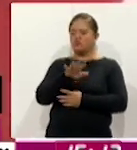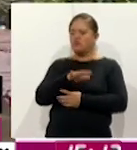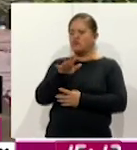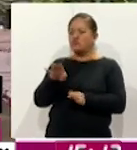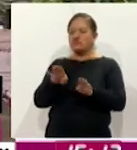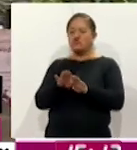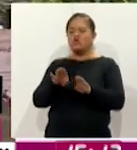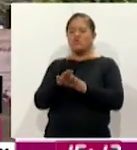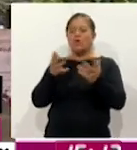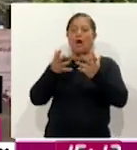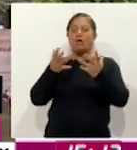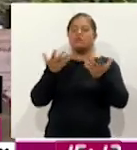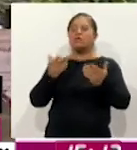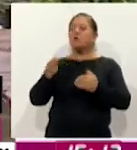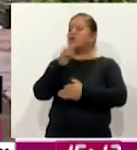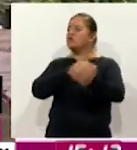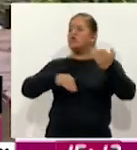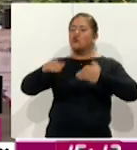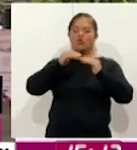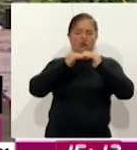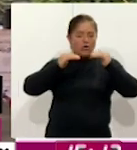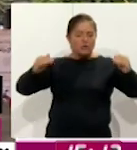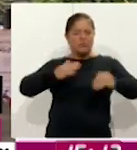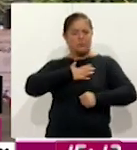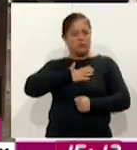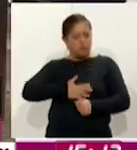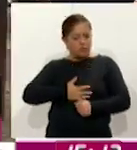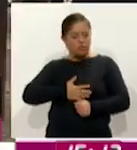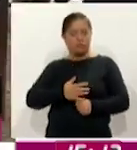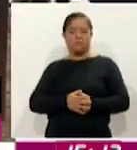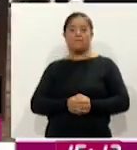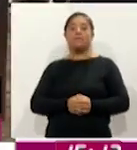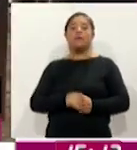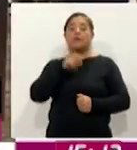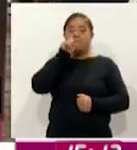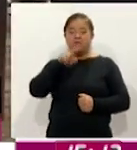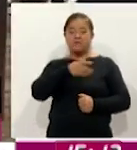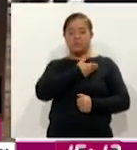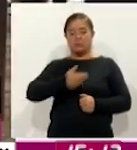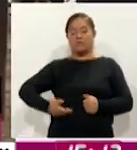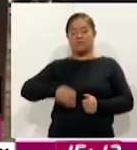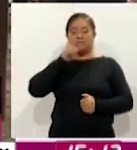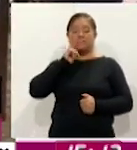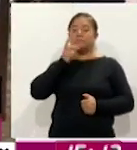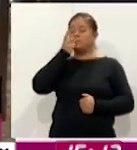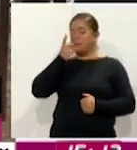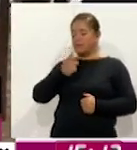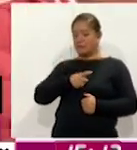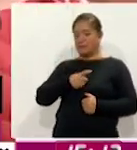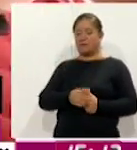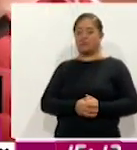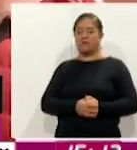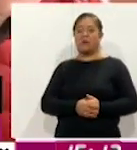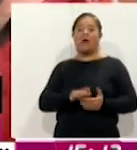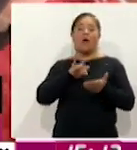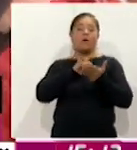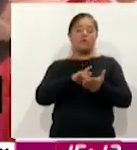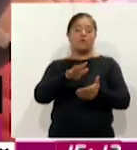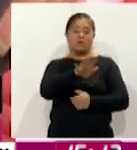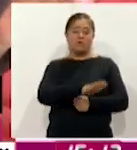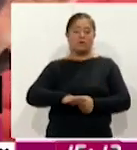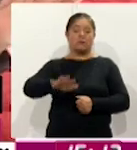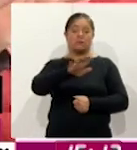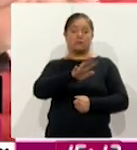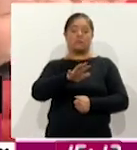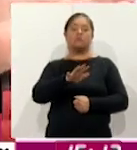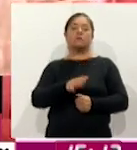una sociedad más justa y con mayores valores. También la presidenta señaló que apoyados por el Instituto Estatal